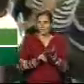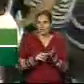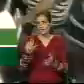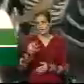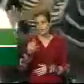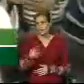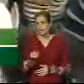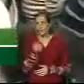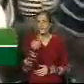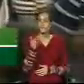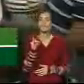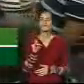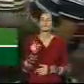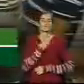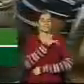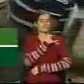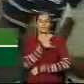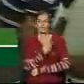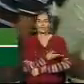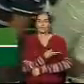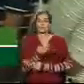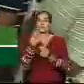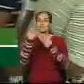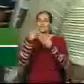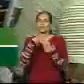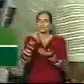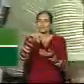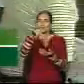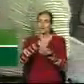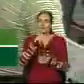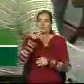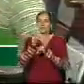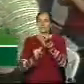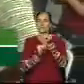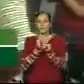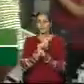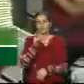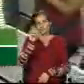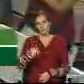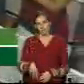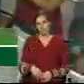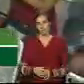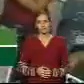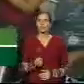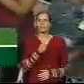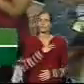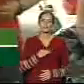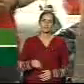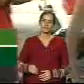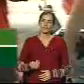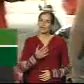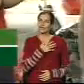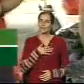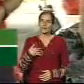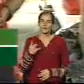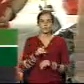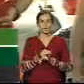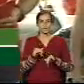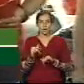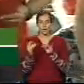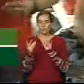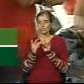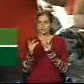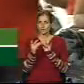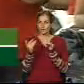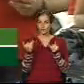certificada, va a tener potencia a nivel nacional e internacional. Comandante, queremos despedir este